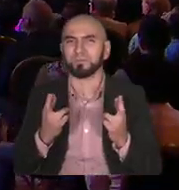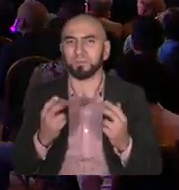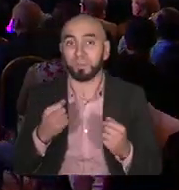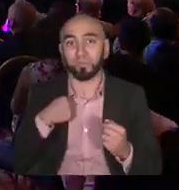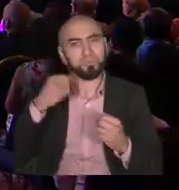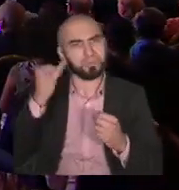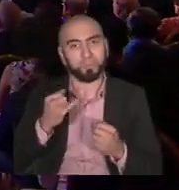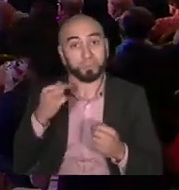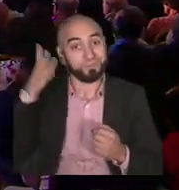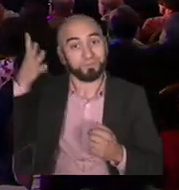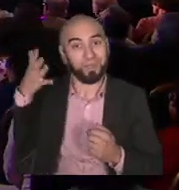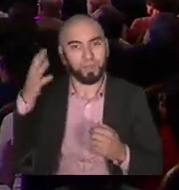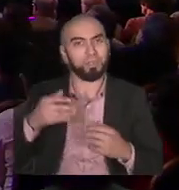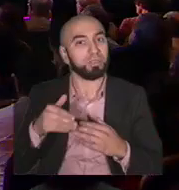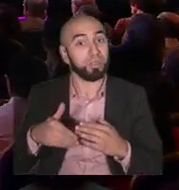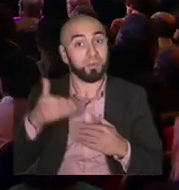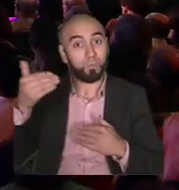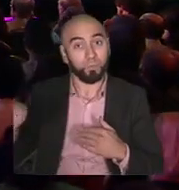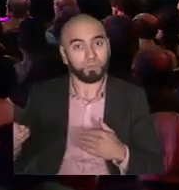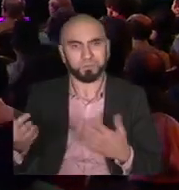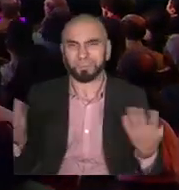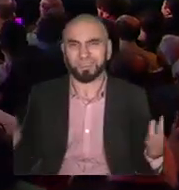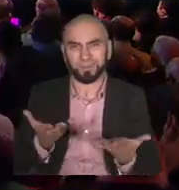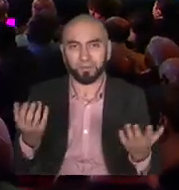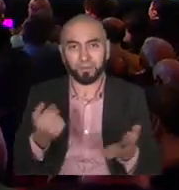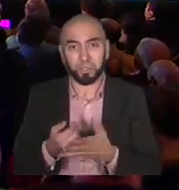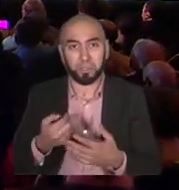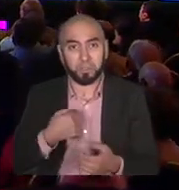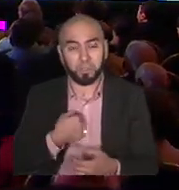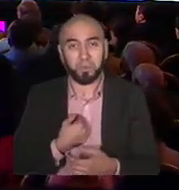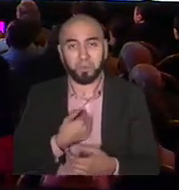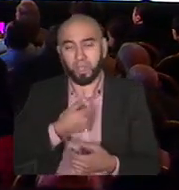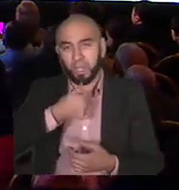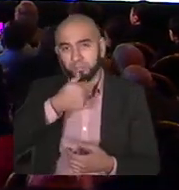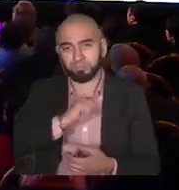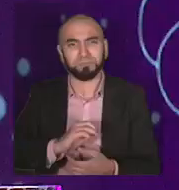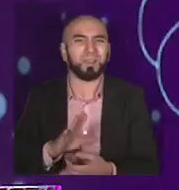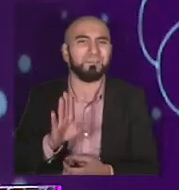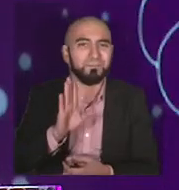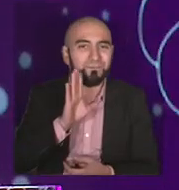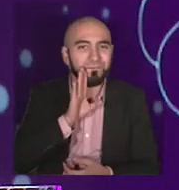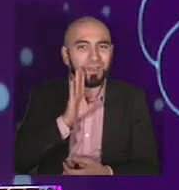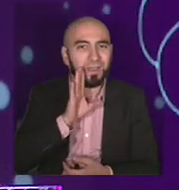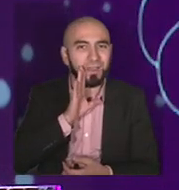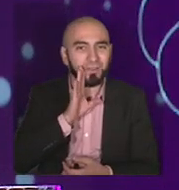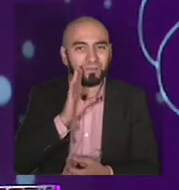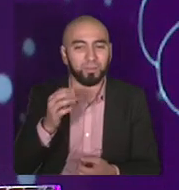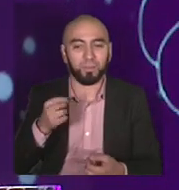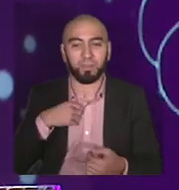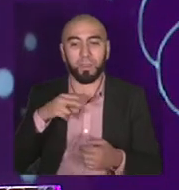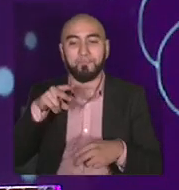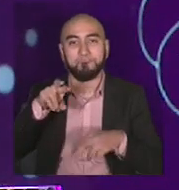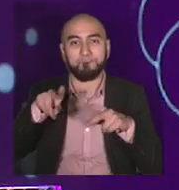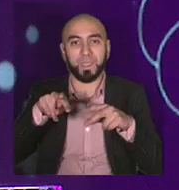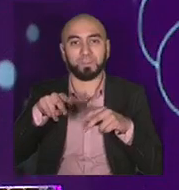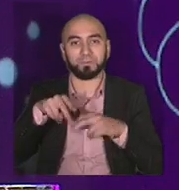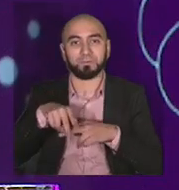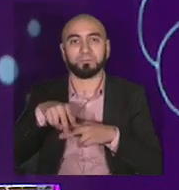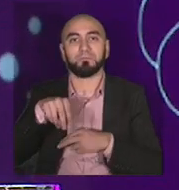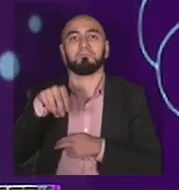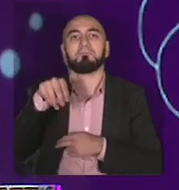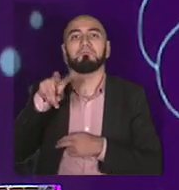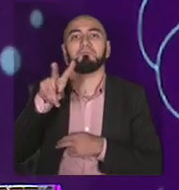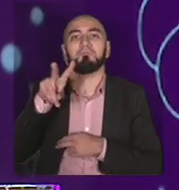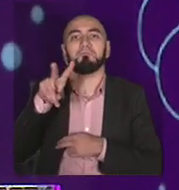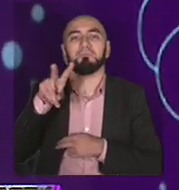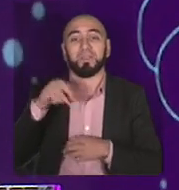charla. Yo lo hago escondiendo en el baño con mis pies para arriba para que nadie me pueda ver. Yo